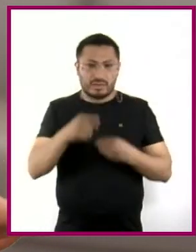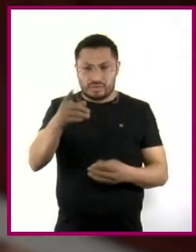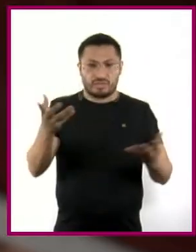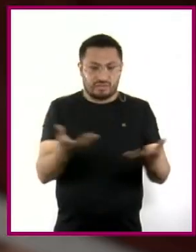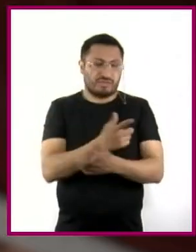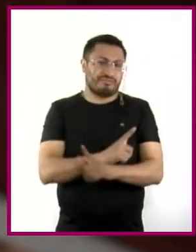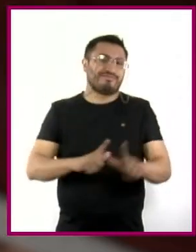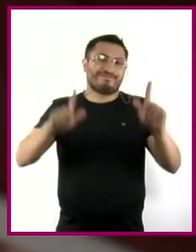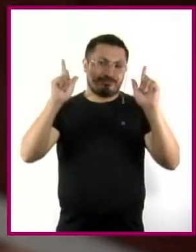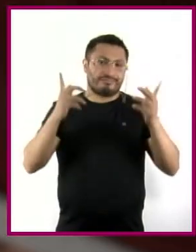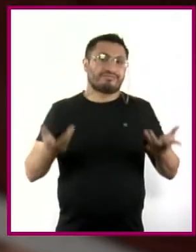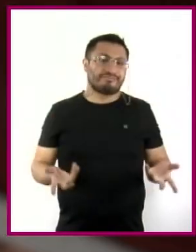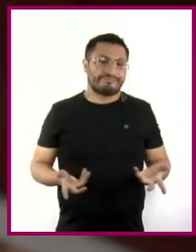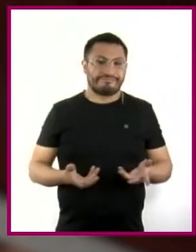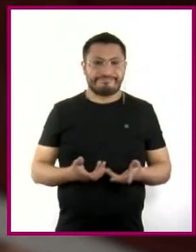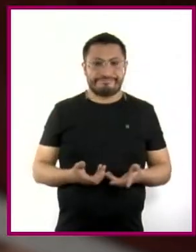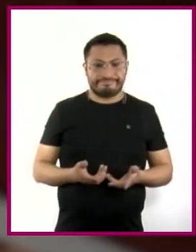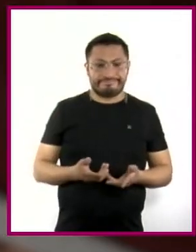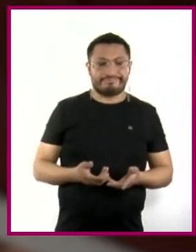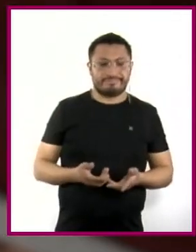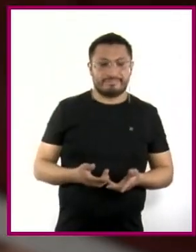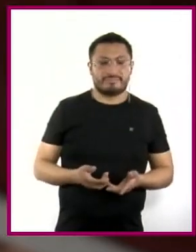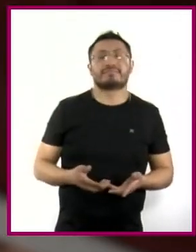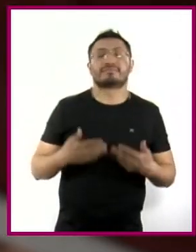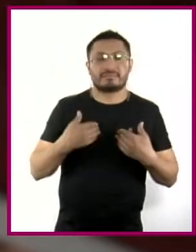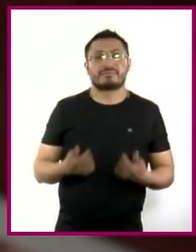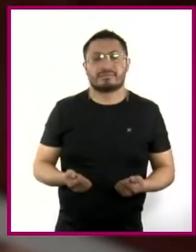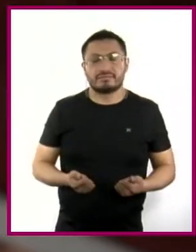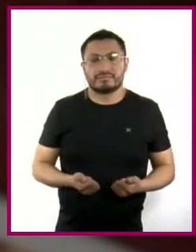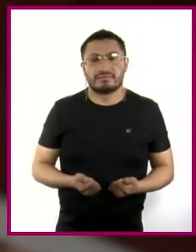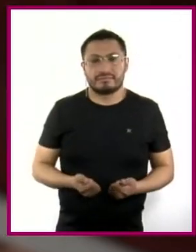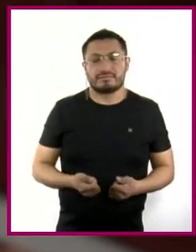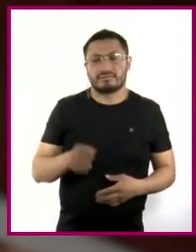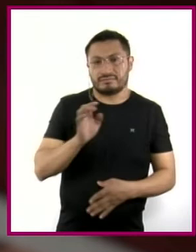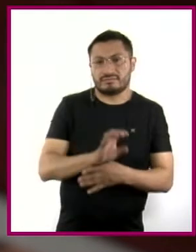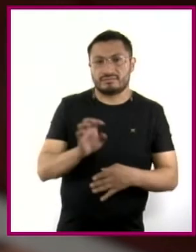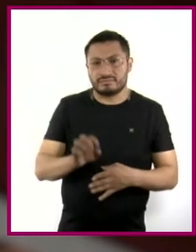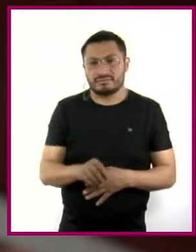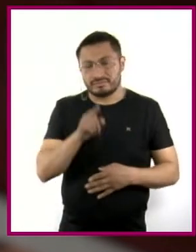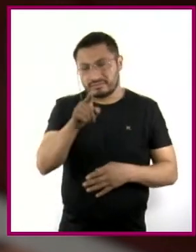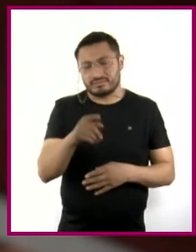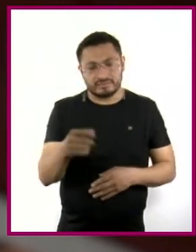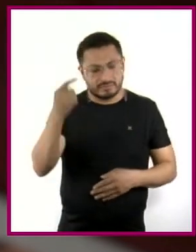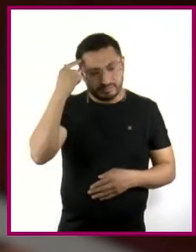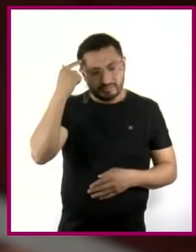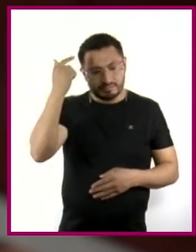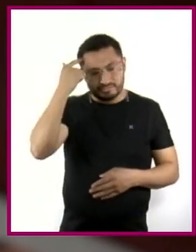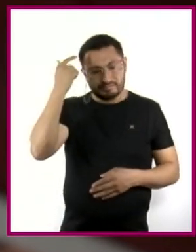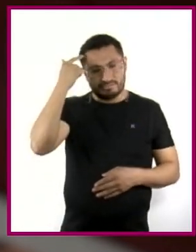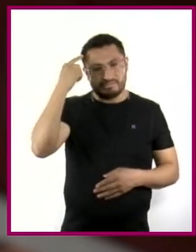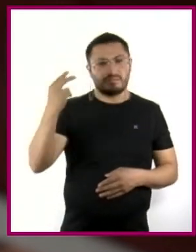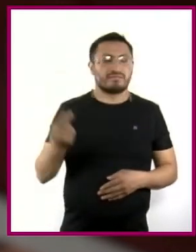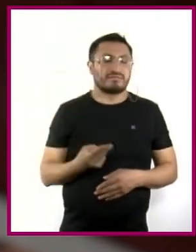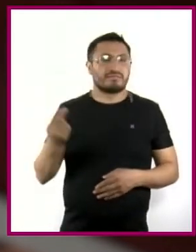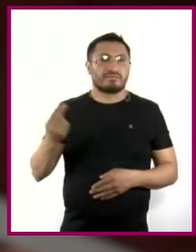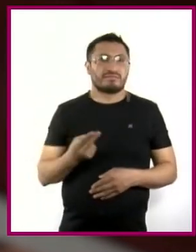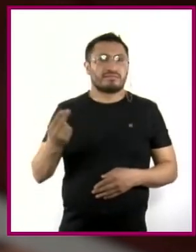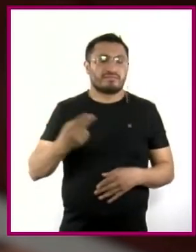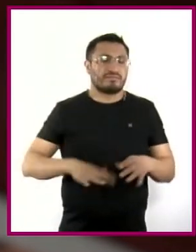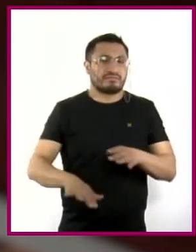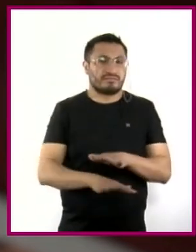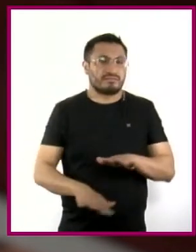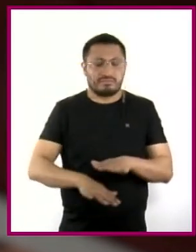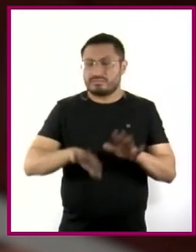libremente. Ya veo a qué te refieres. Entonces, cuando lo que nos mueve son nuestras necesidades básicas y